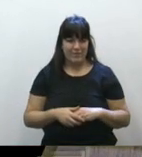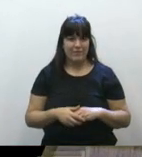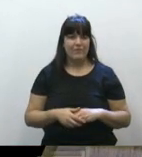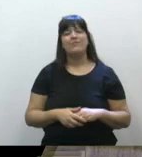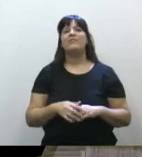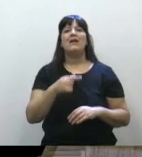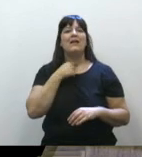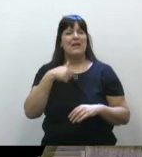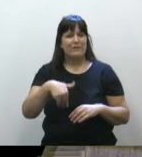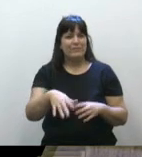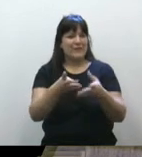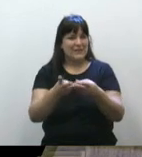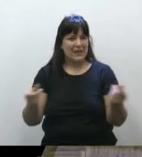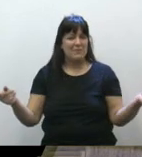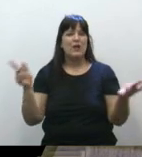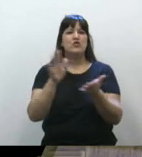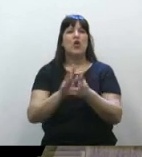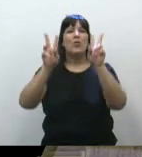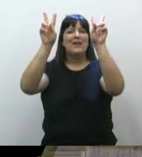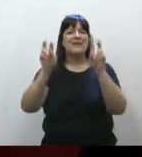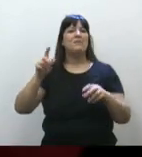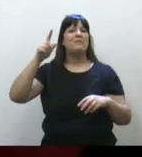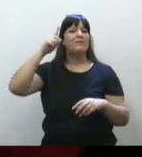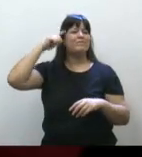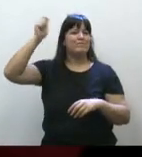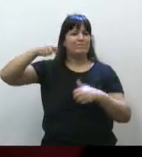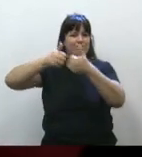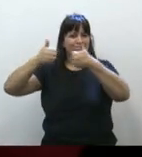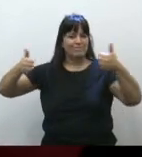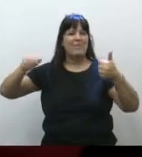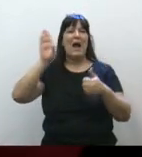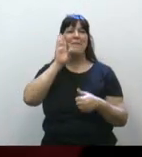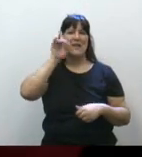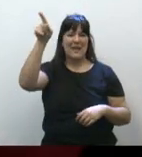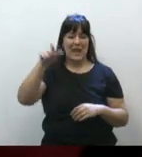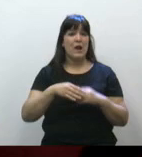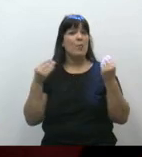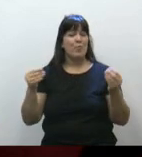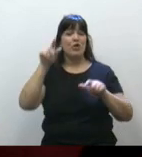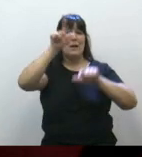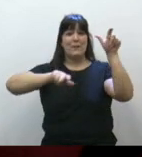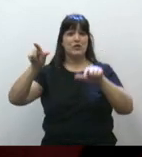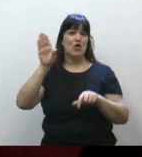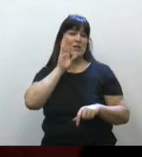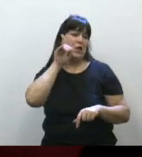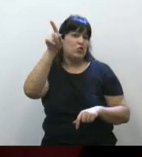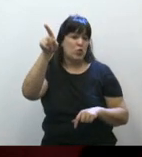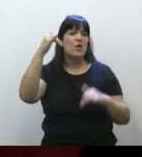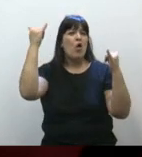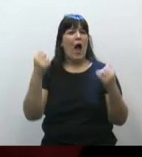y terminar de analizar el tema de la corte suprema de justicia americana porque los americanos tienen una fuerte